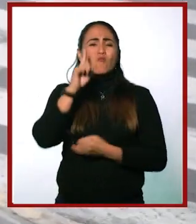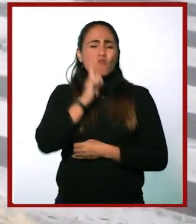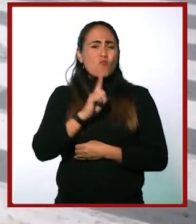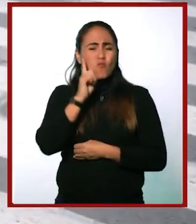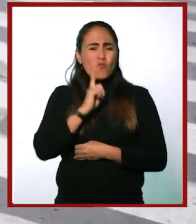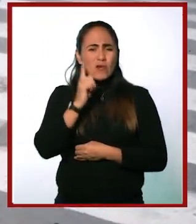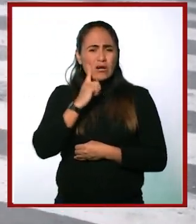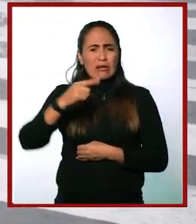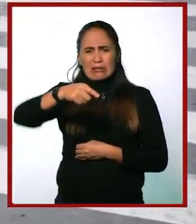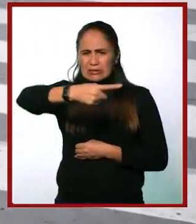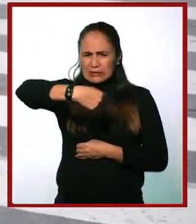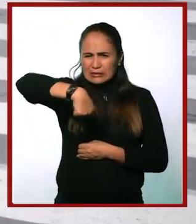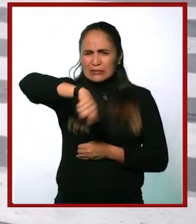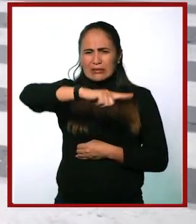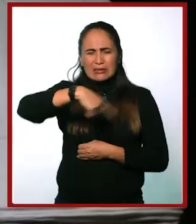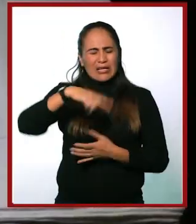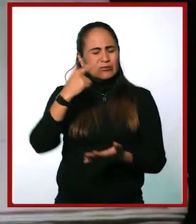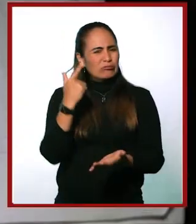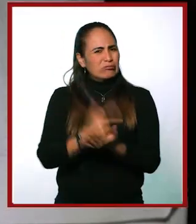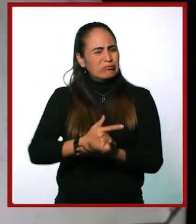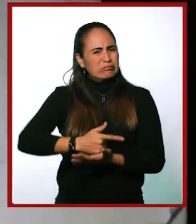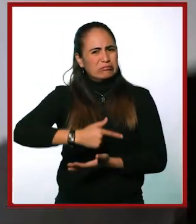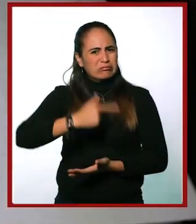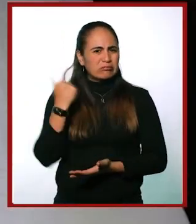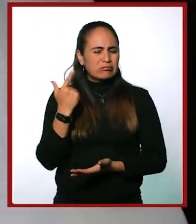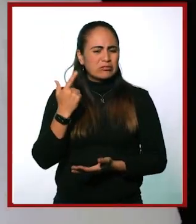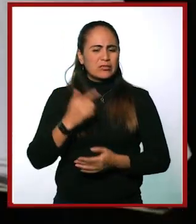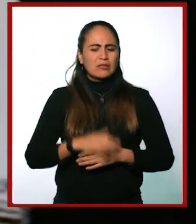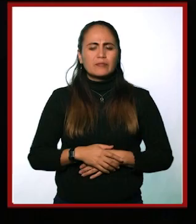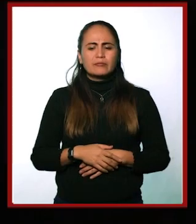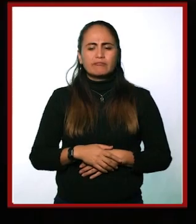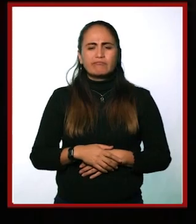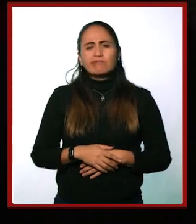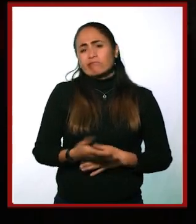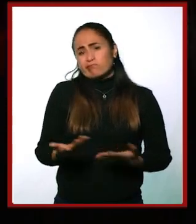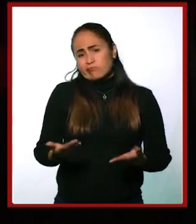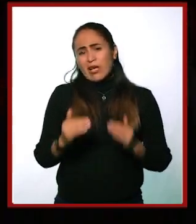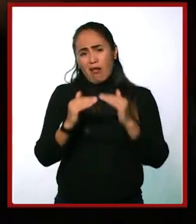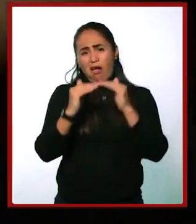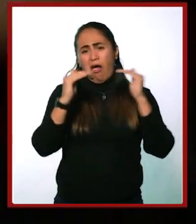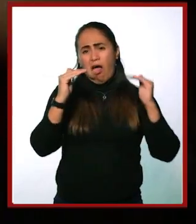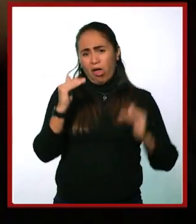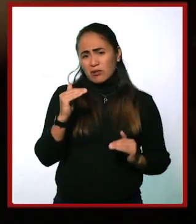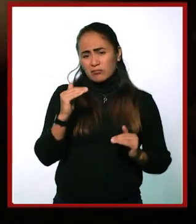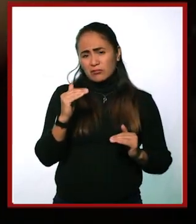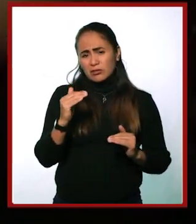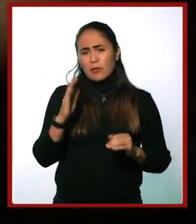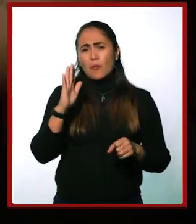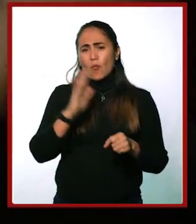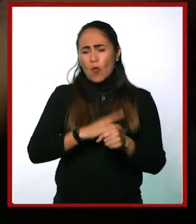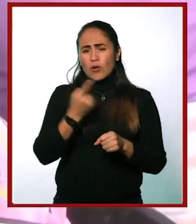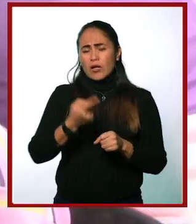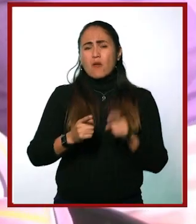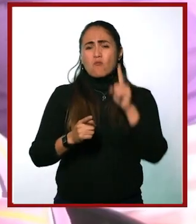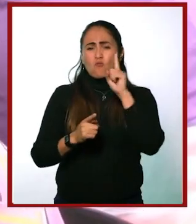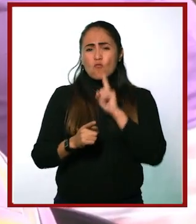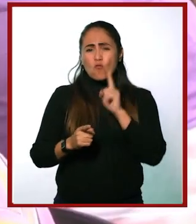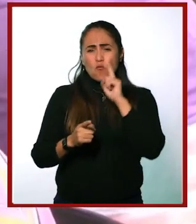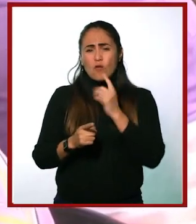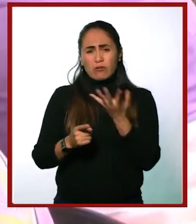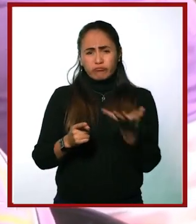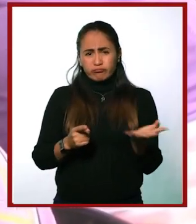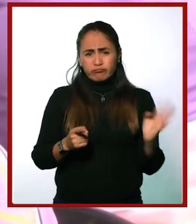hay una gravísima afectación con un enfoque de género en este sentido, porque las mujeres,